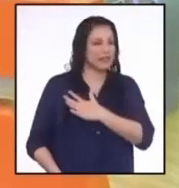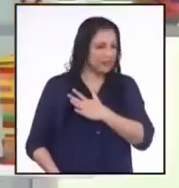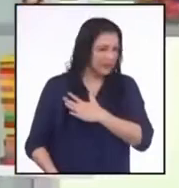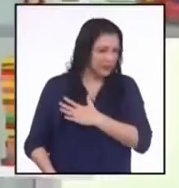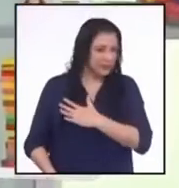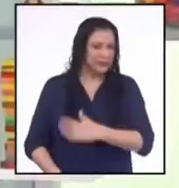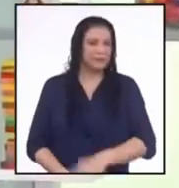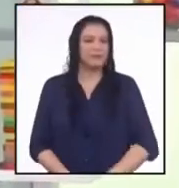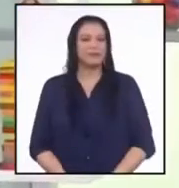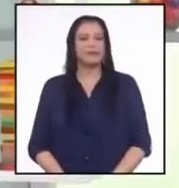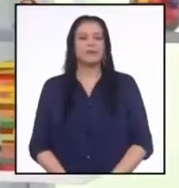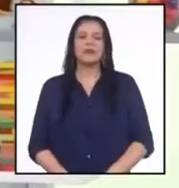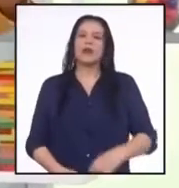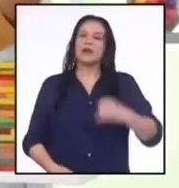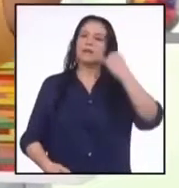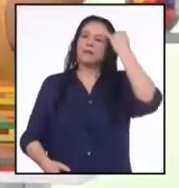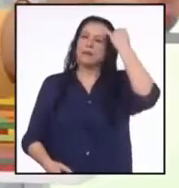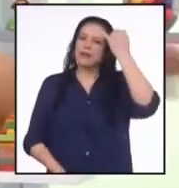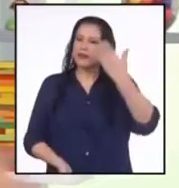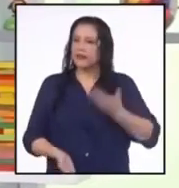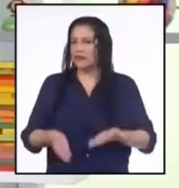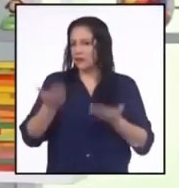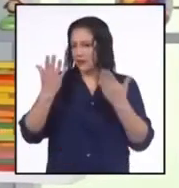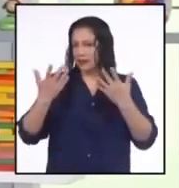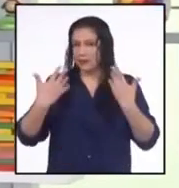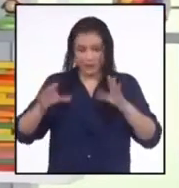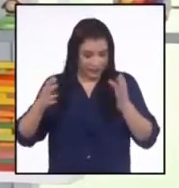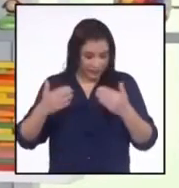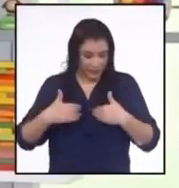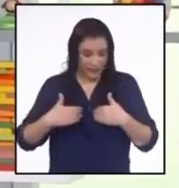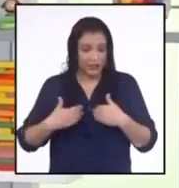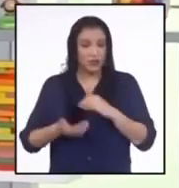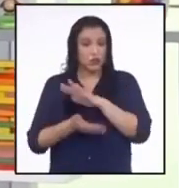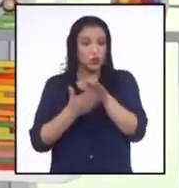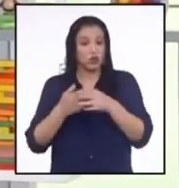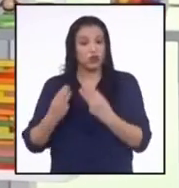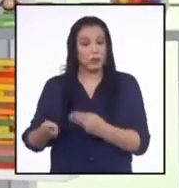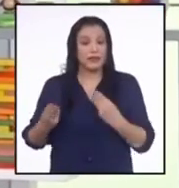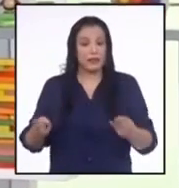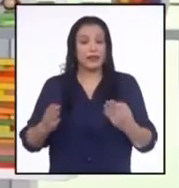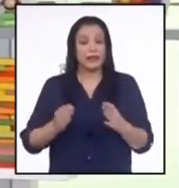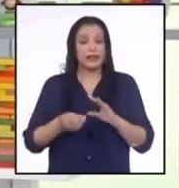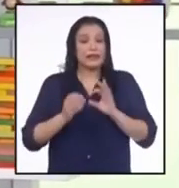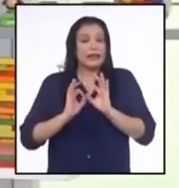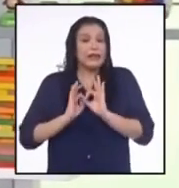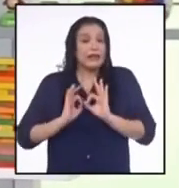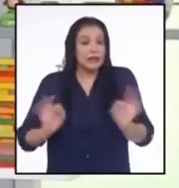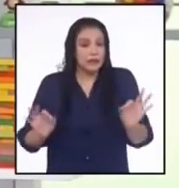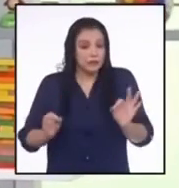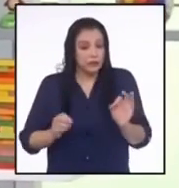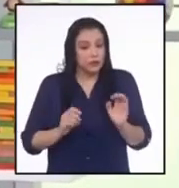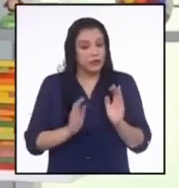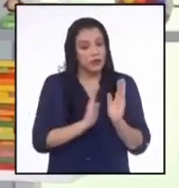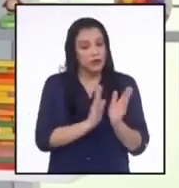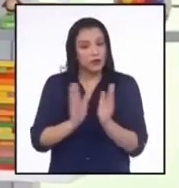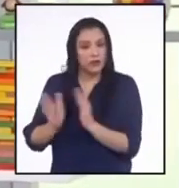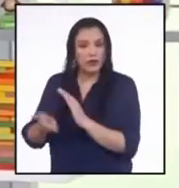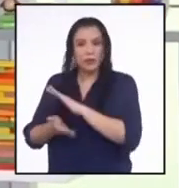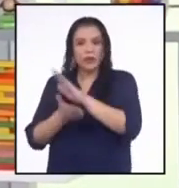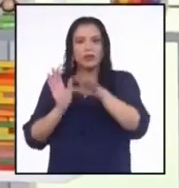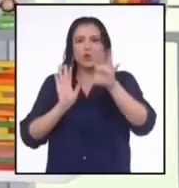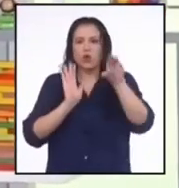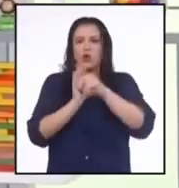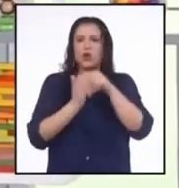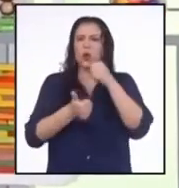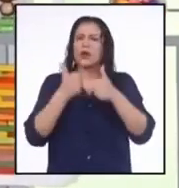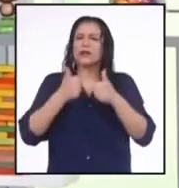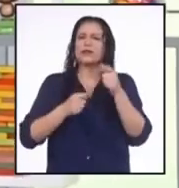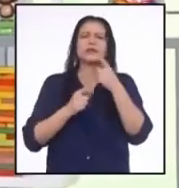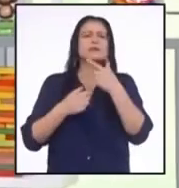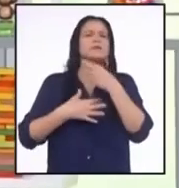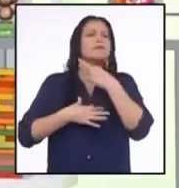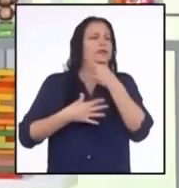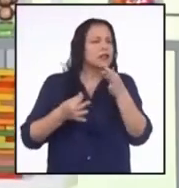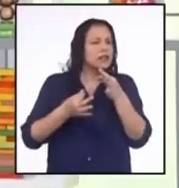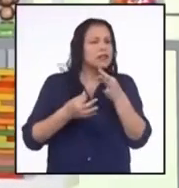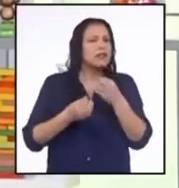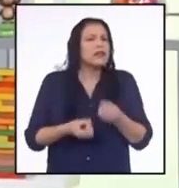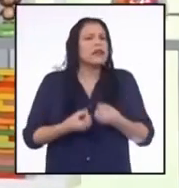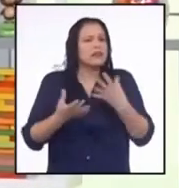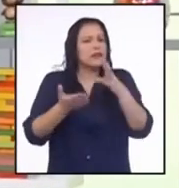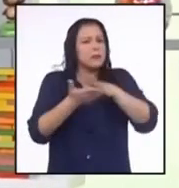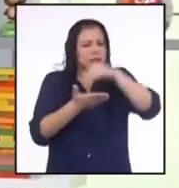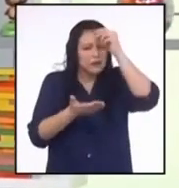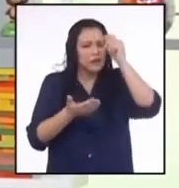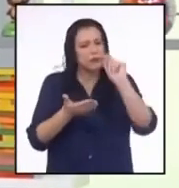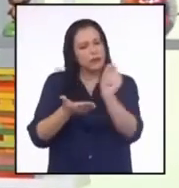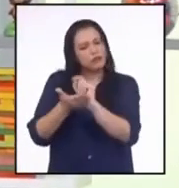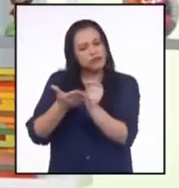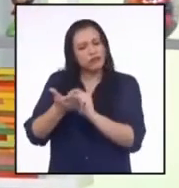secundaria. Me imagino que ya deben tener a la mano sus materiales limpios y ordenados para hacer apuntes de todo lo que despierte su interés, genere aprendizaje y